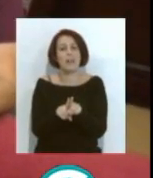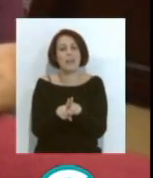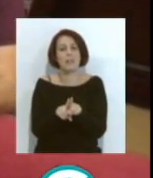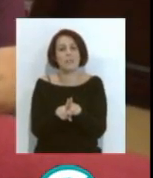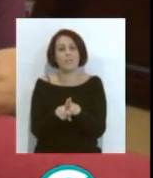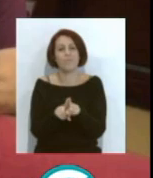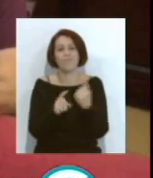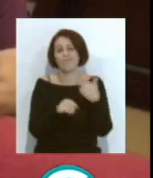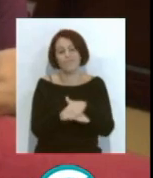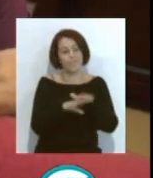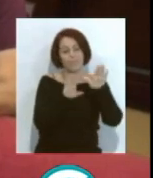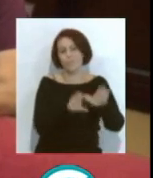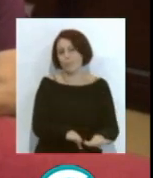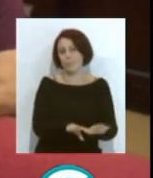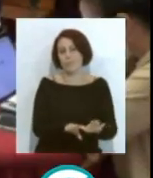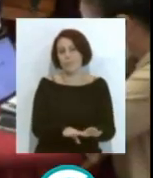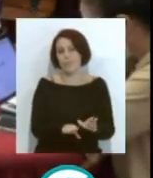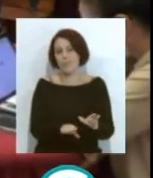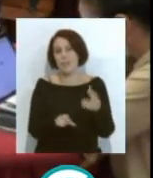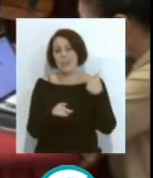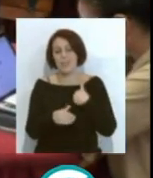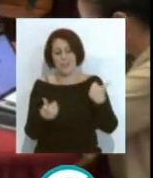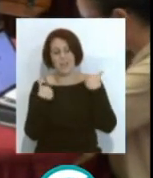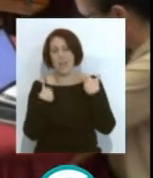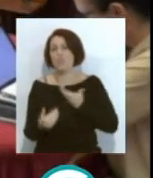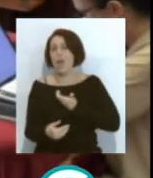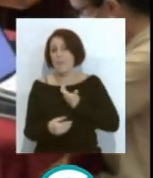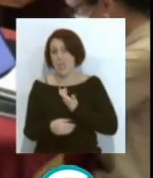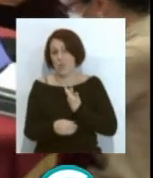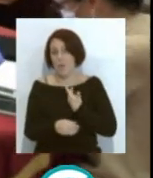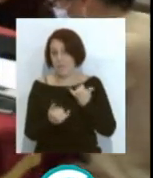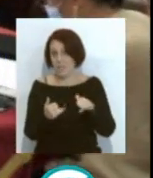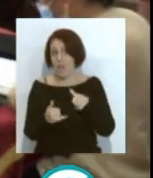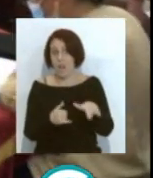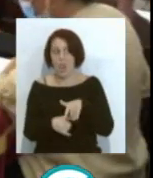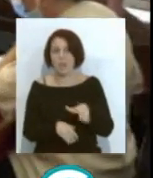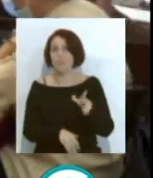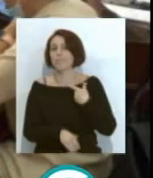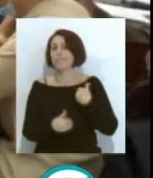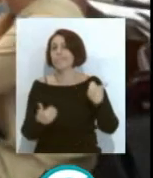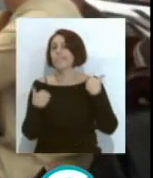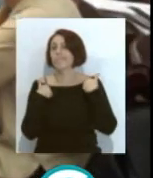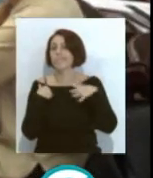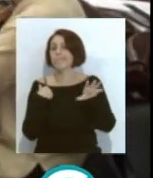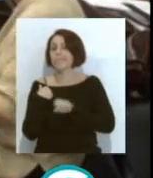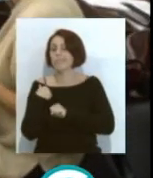que se suspendiera, ¿no? Y que fuera el ayuntamiento finalmente el que cogiera el toro por los cuernos